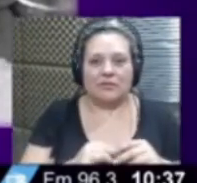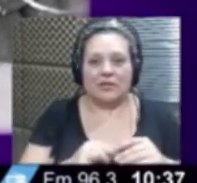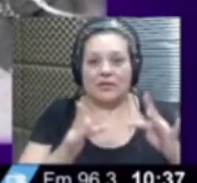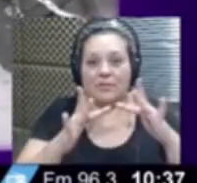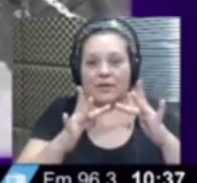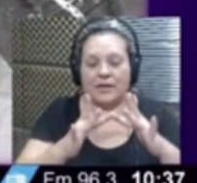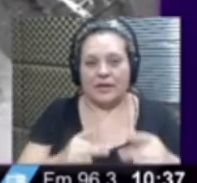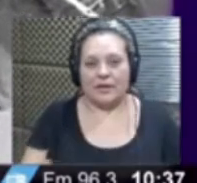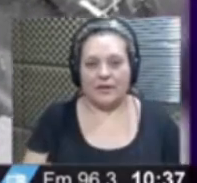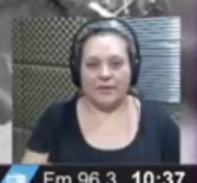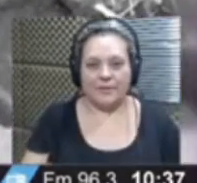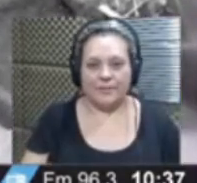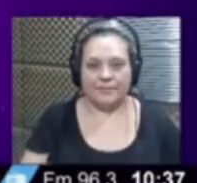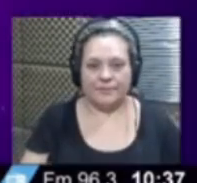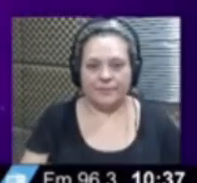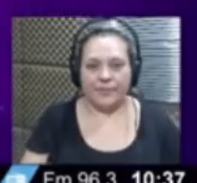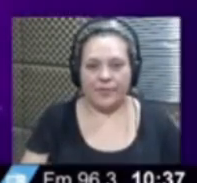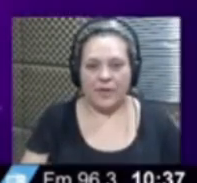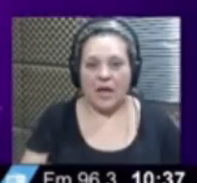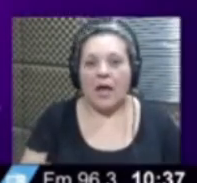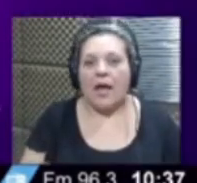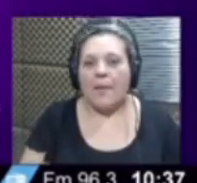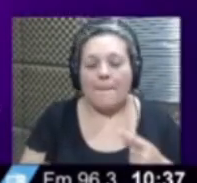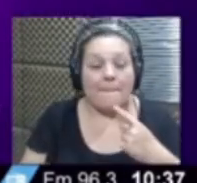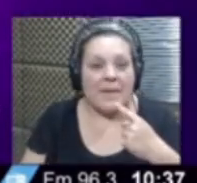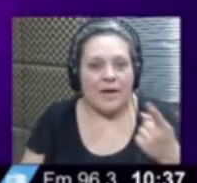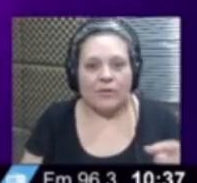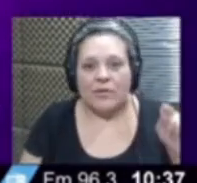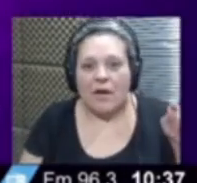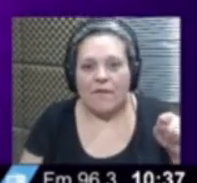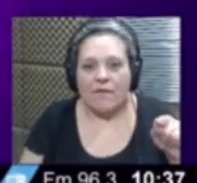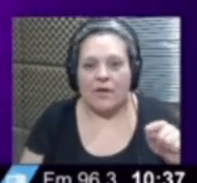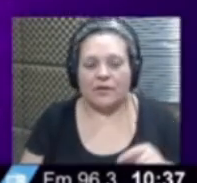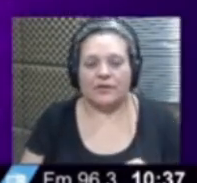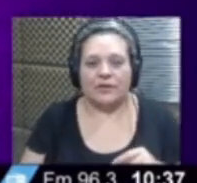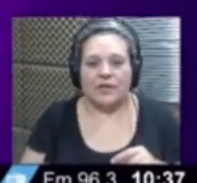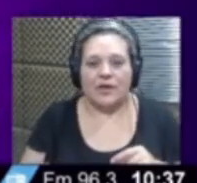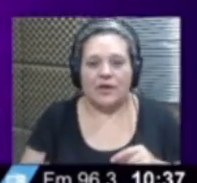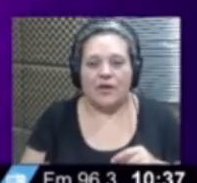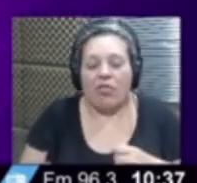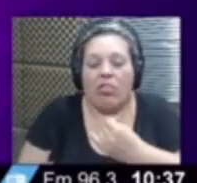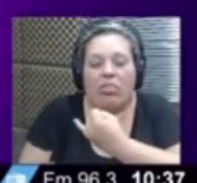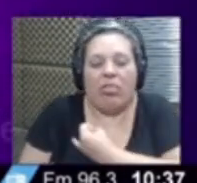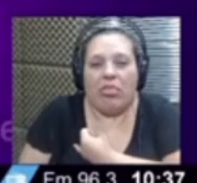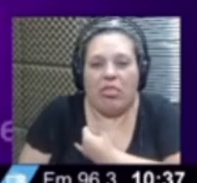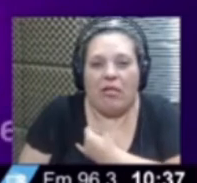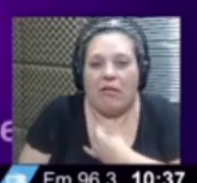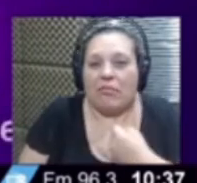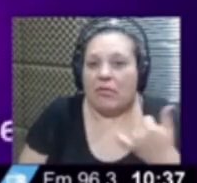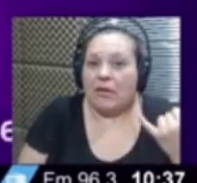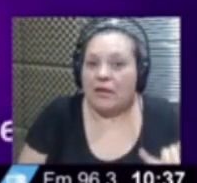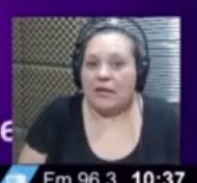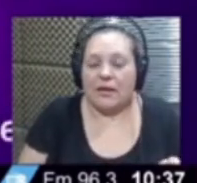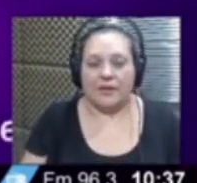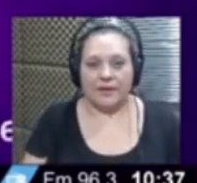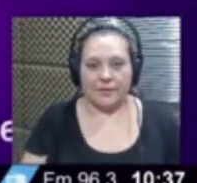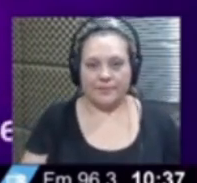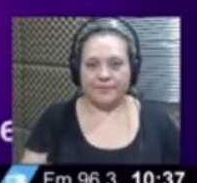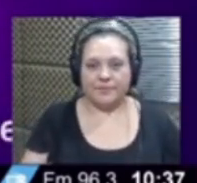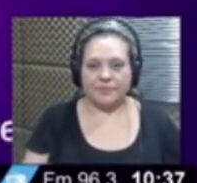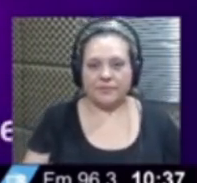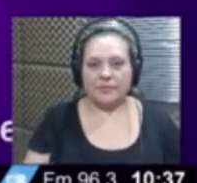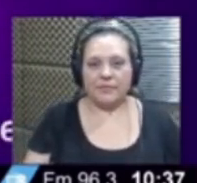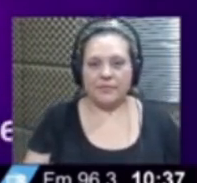acá en la provincia. ¿Dónde estás, Leticia? Contanos. Bueno, no, primero que nada, muchas gracias a ustedes por la predisposición